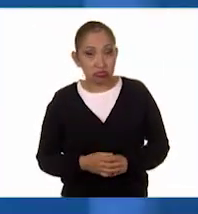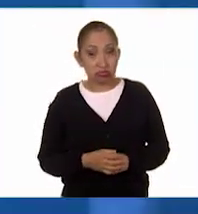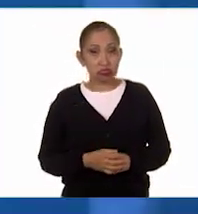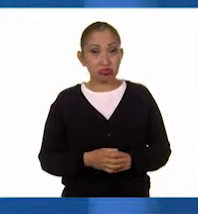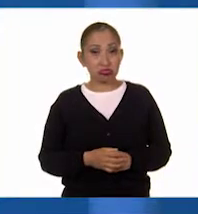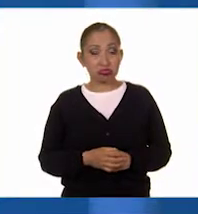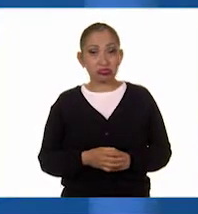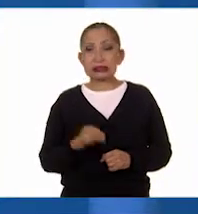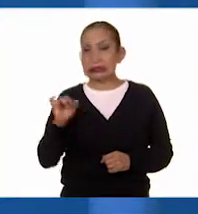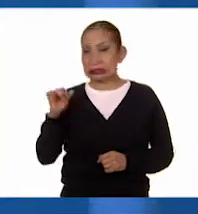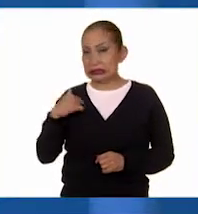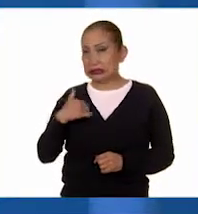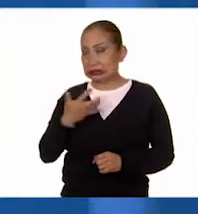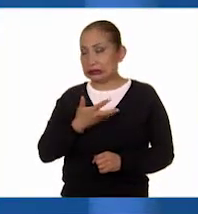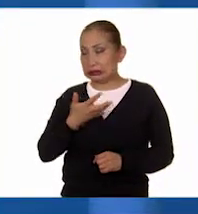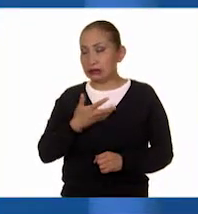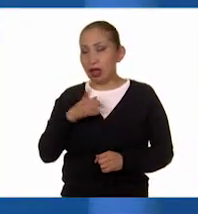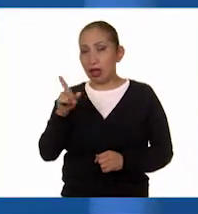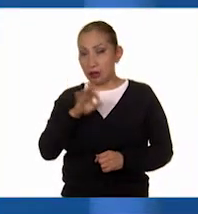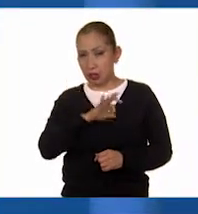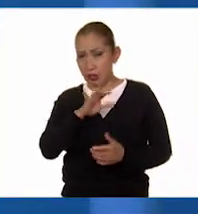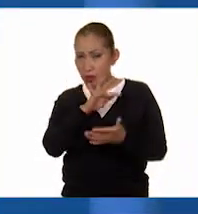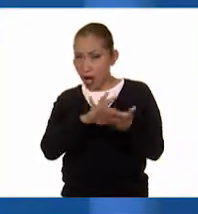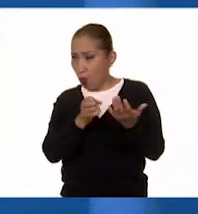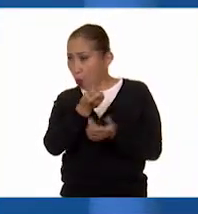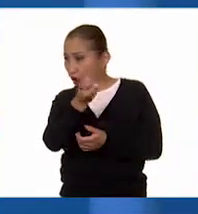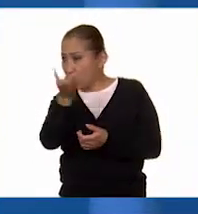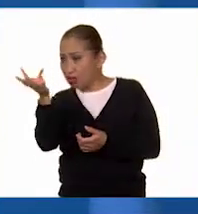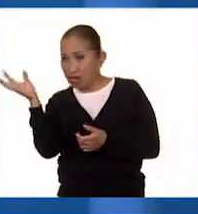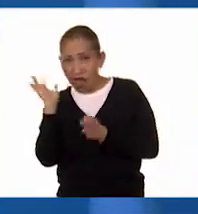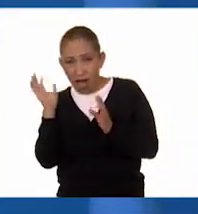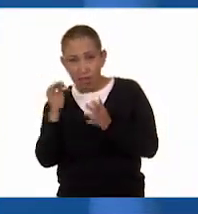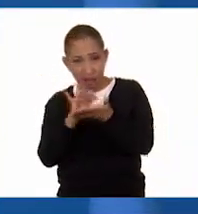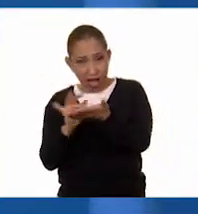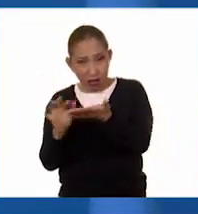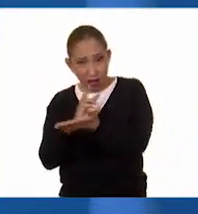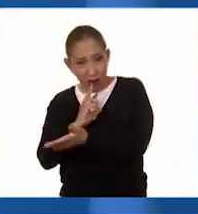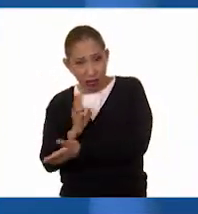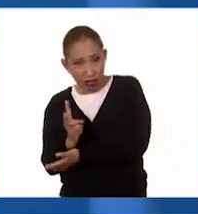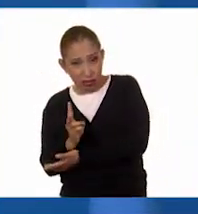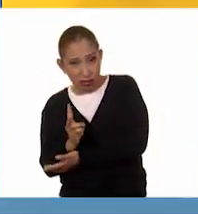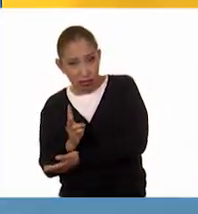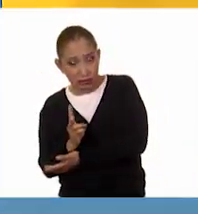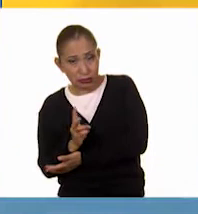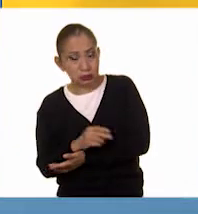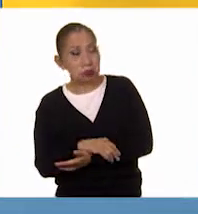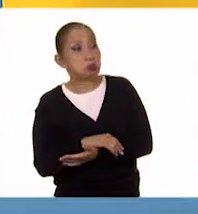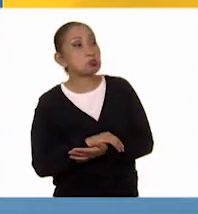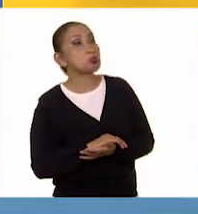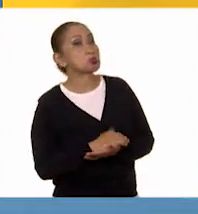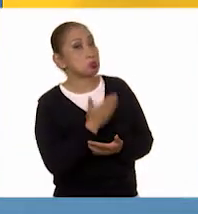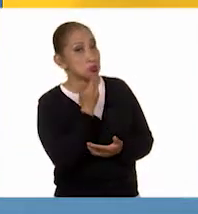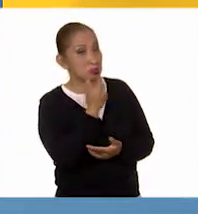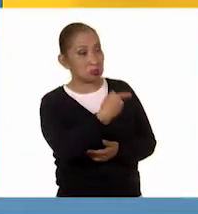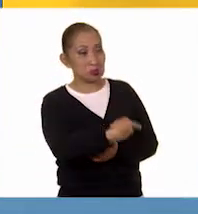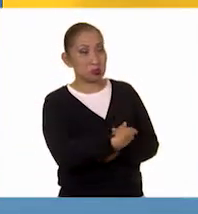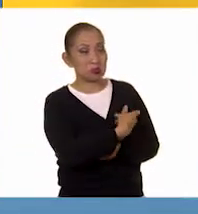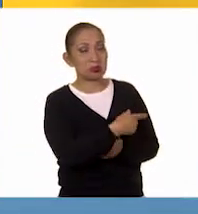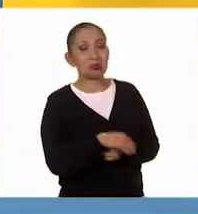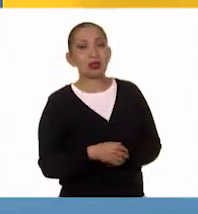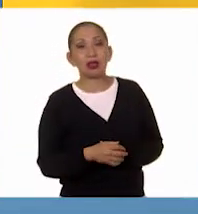Sí, Gaby. ¿Podemos leer cualquier clase de texto en voz alta? María, qué bueno que preguntas